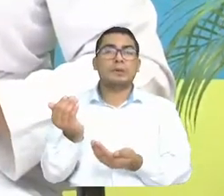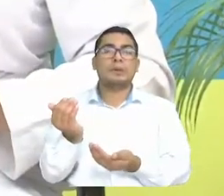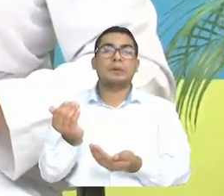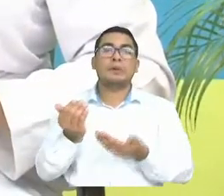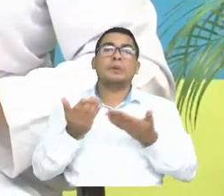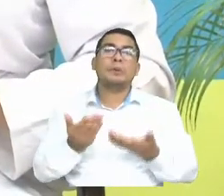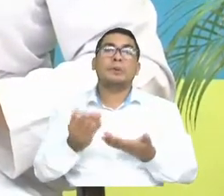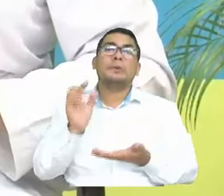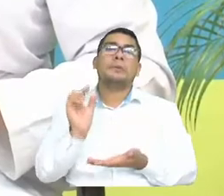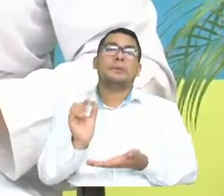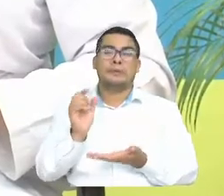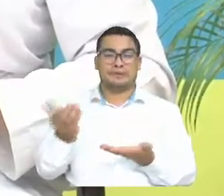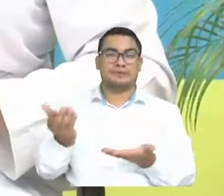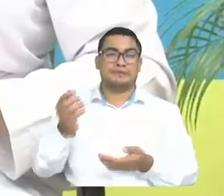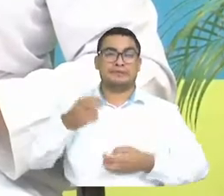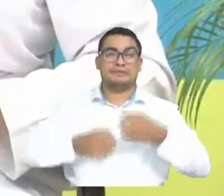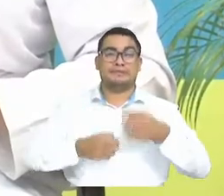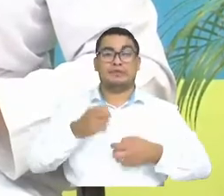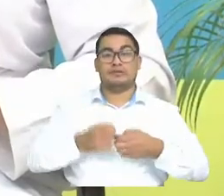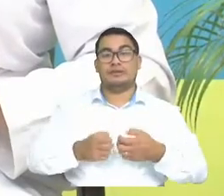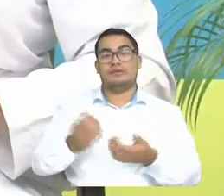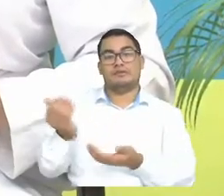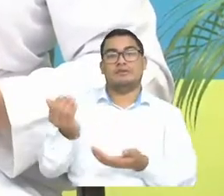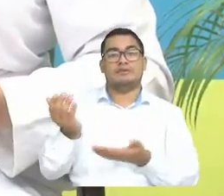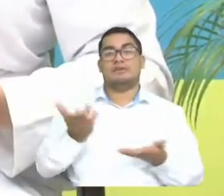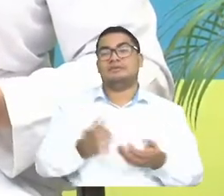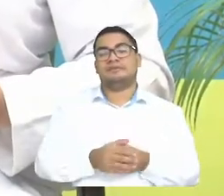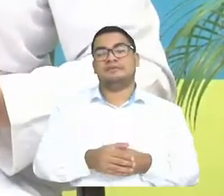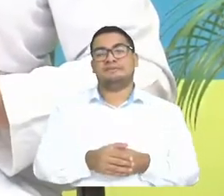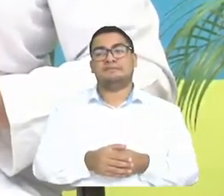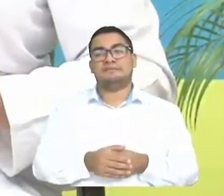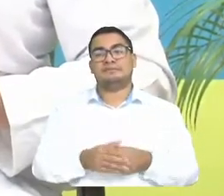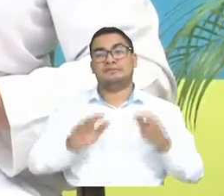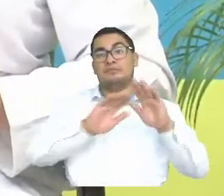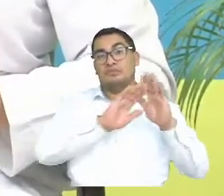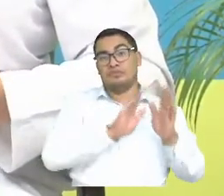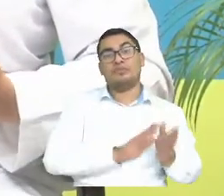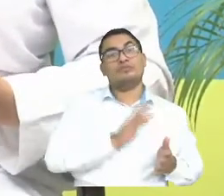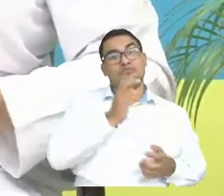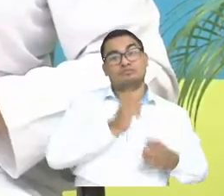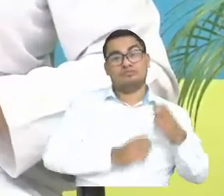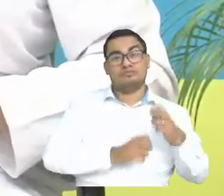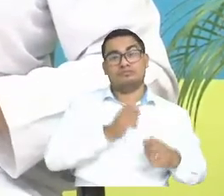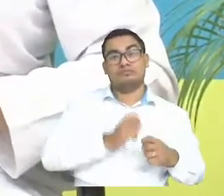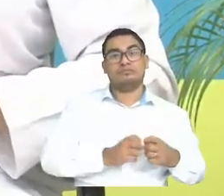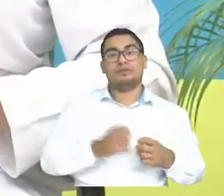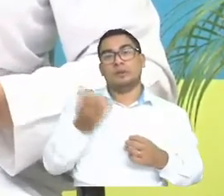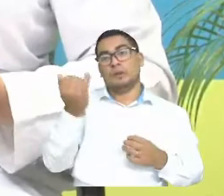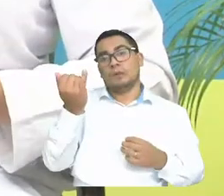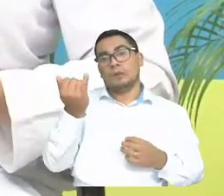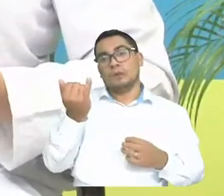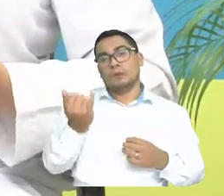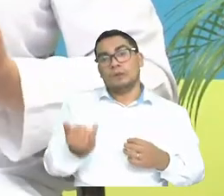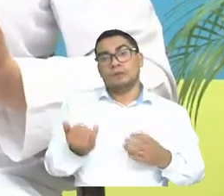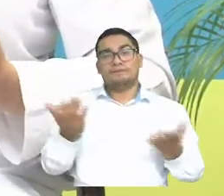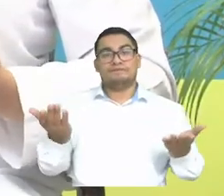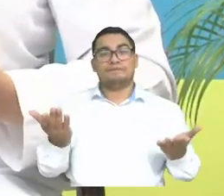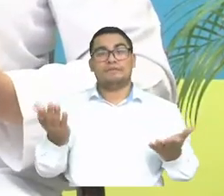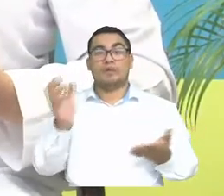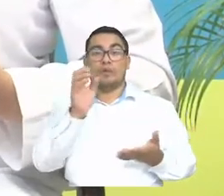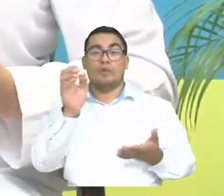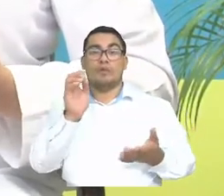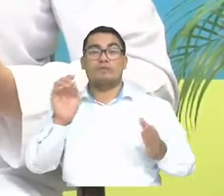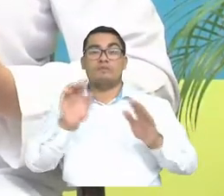entonces vamos a tener complicaciones en el bebé, uh-huh, ¿verdad?, y en la mujer también, porque hay una desnutrición o hay una